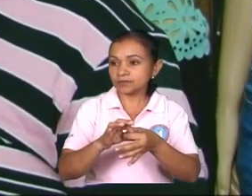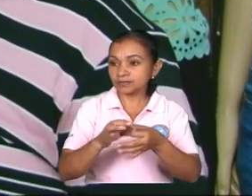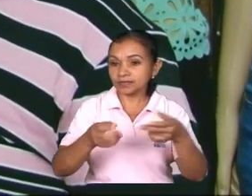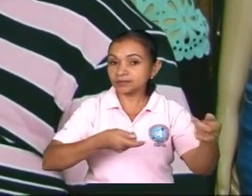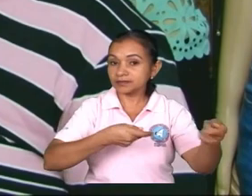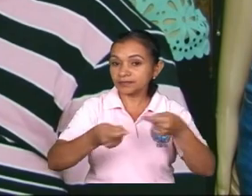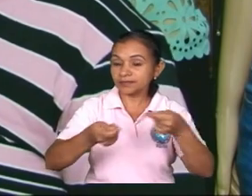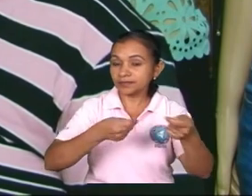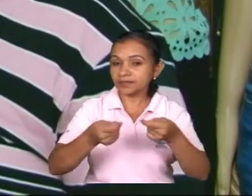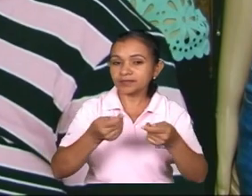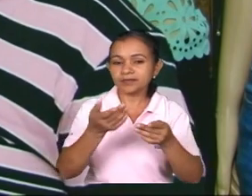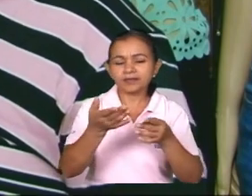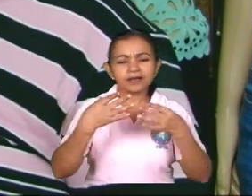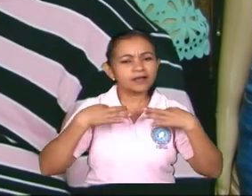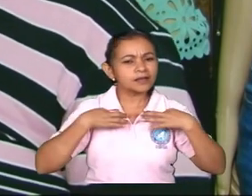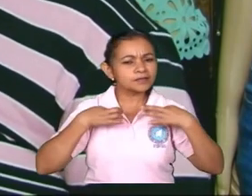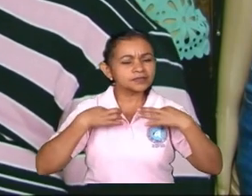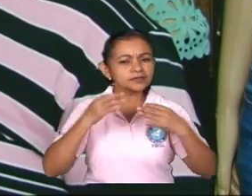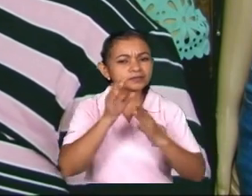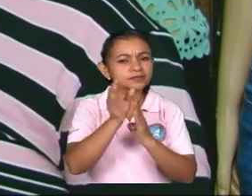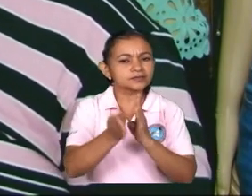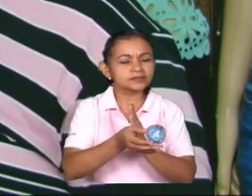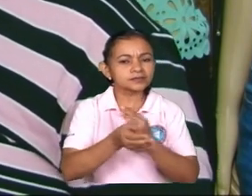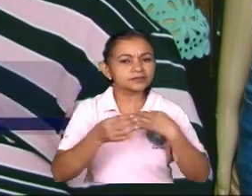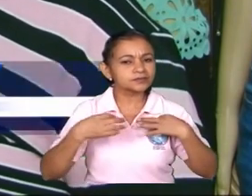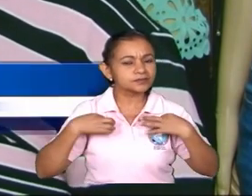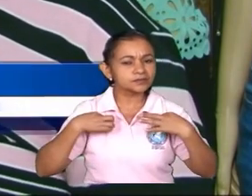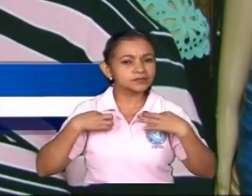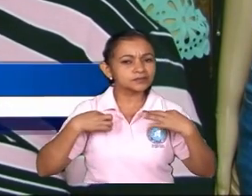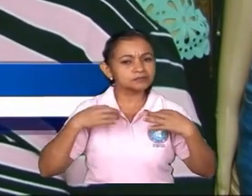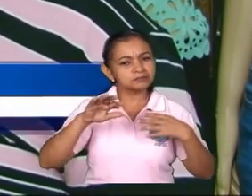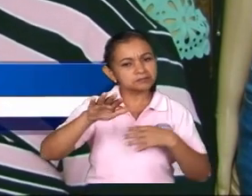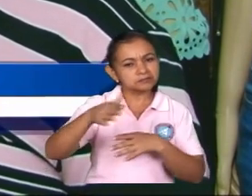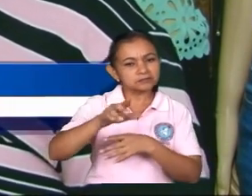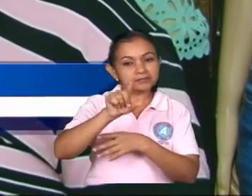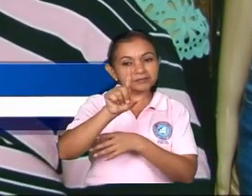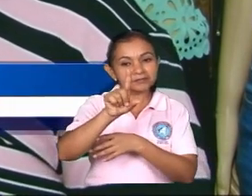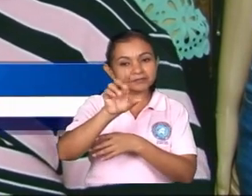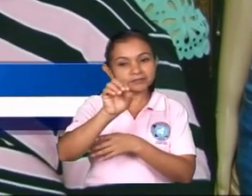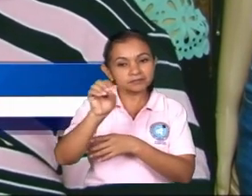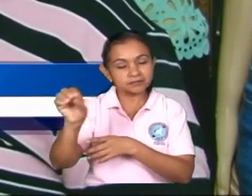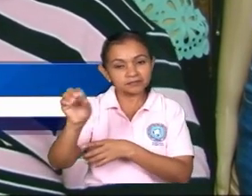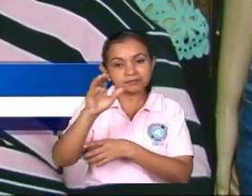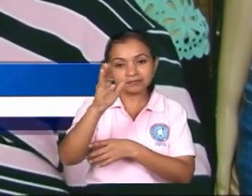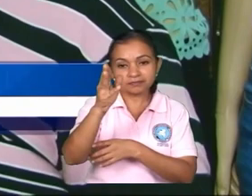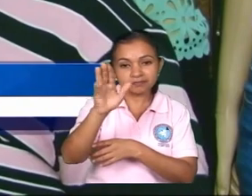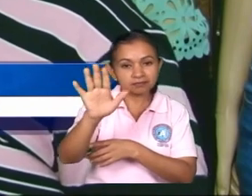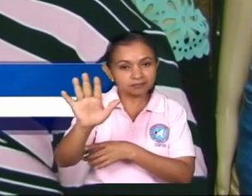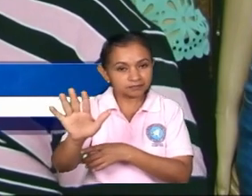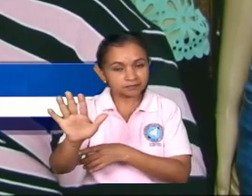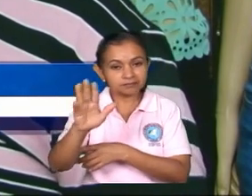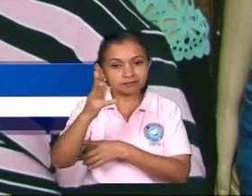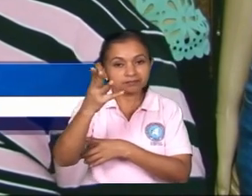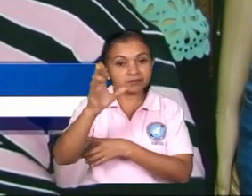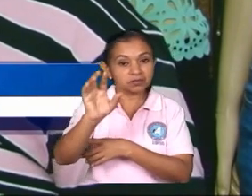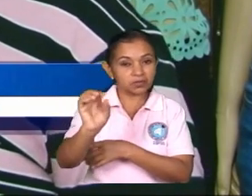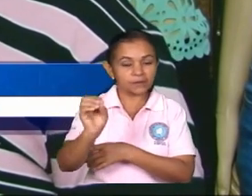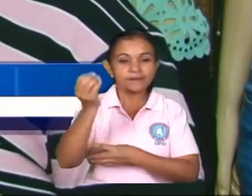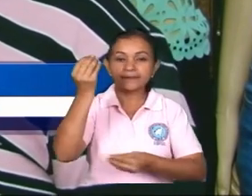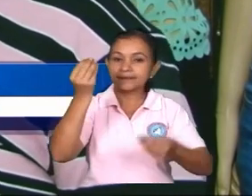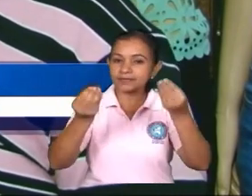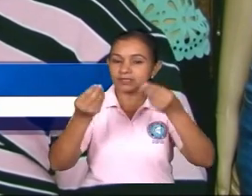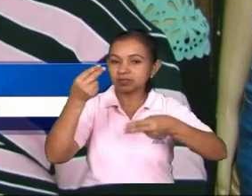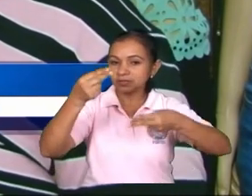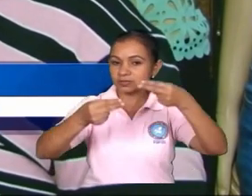vende. ¿Cuánto cuestan las camisas? La camisa le cuesta alrededor de 100 córdoba, 95, 90 dependiendo del